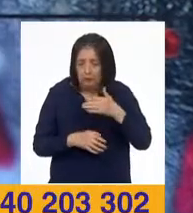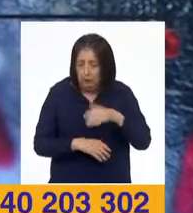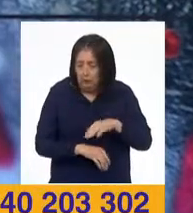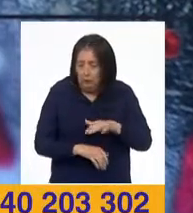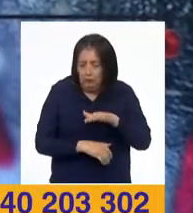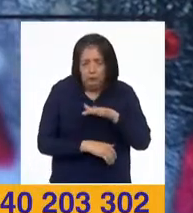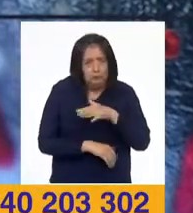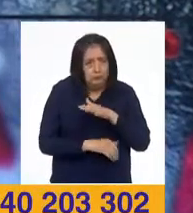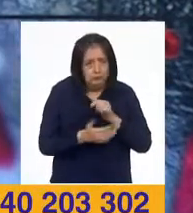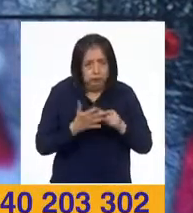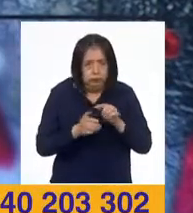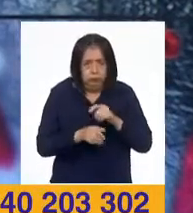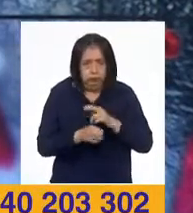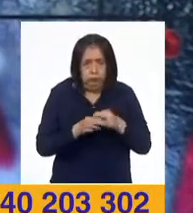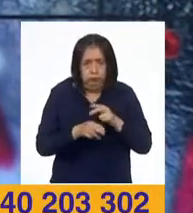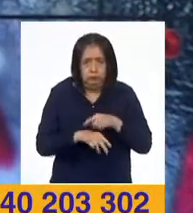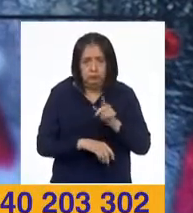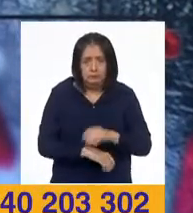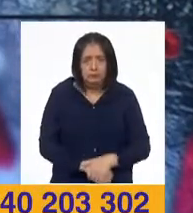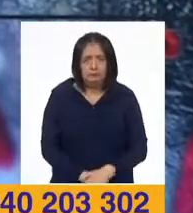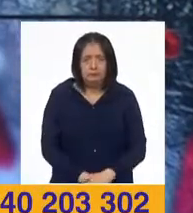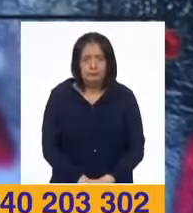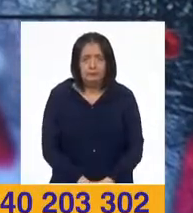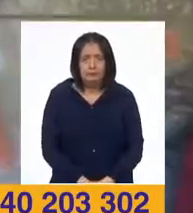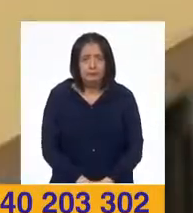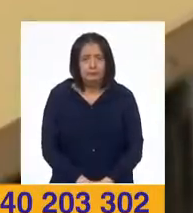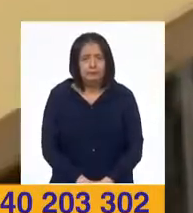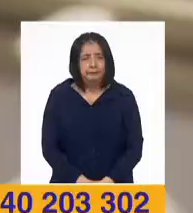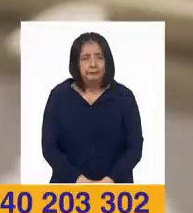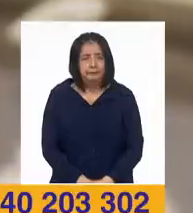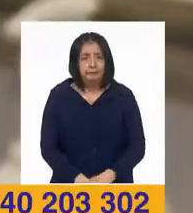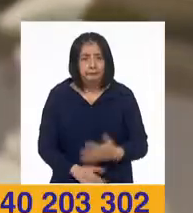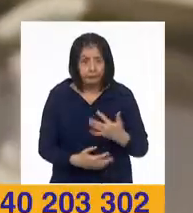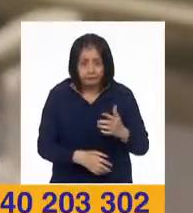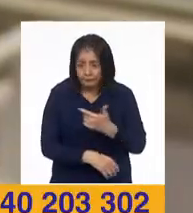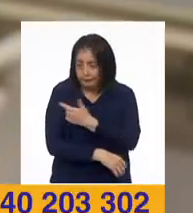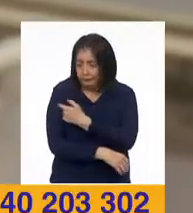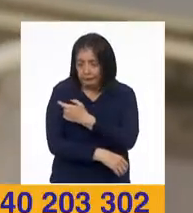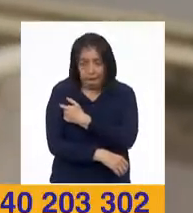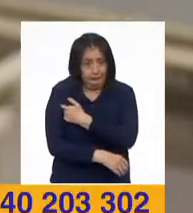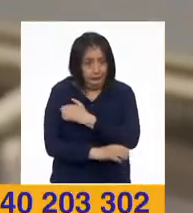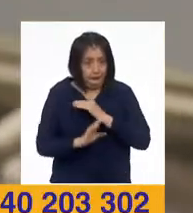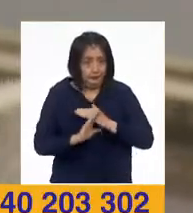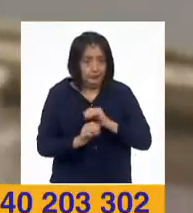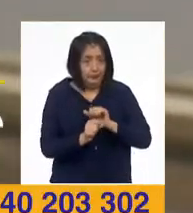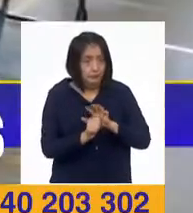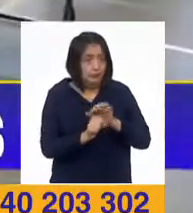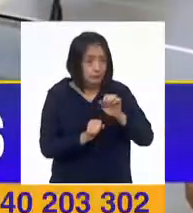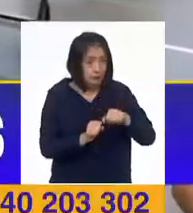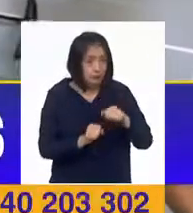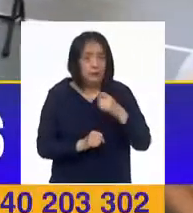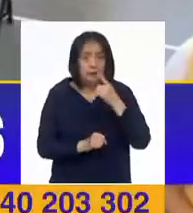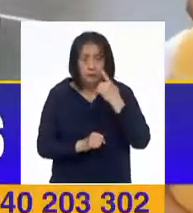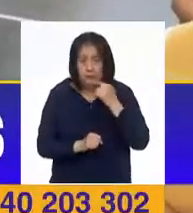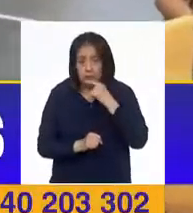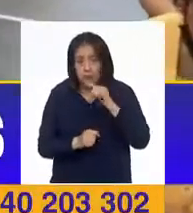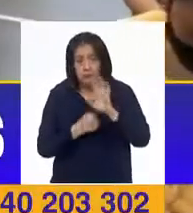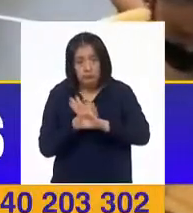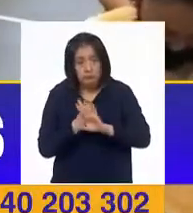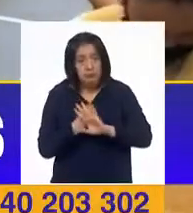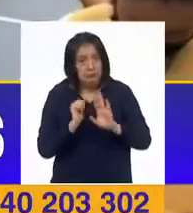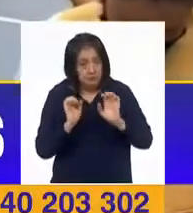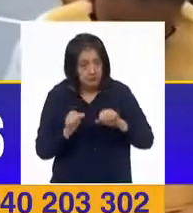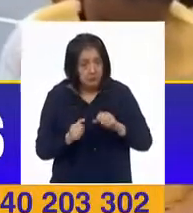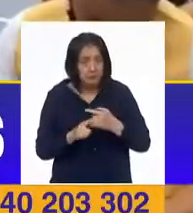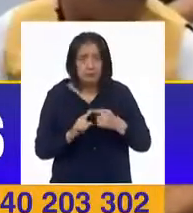serían leves y pasajeros. Vamos a verlo en nuestra primera nota. Las vacunas contra el COVID-19 protegen a hombres y mujeres sin